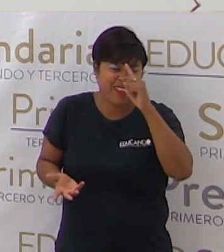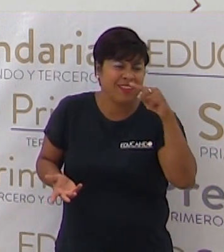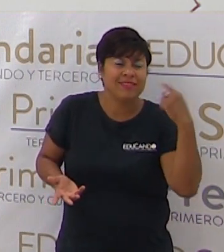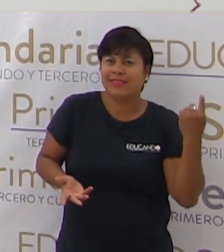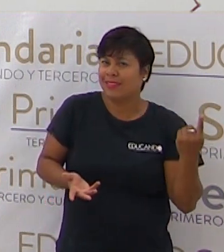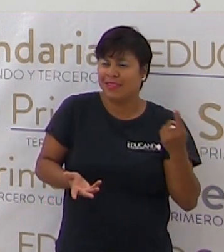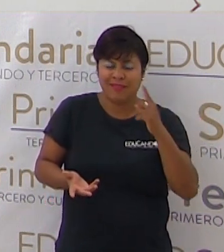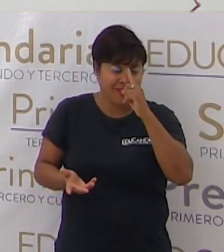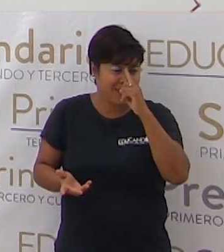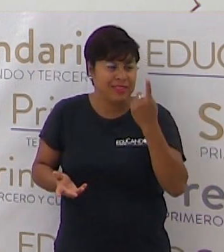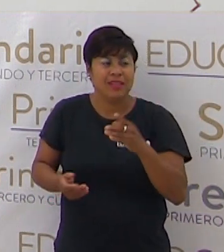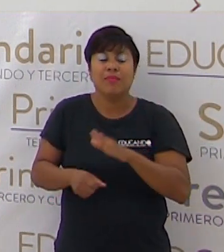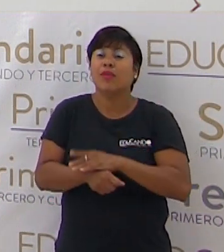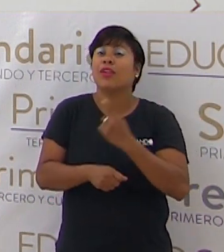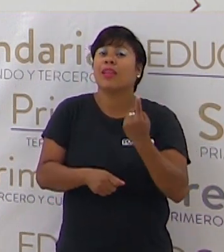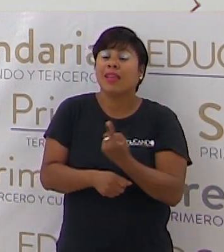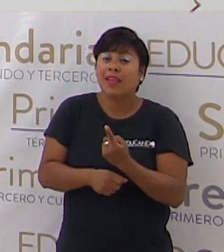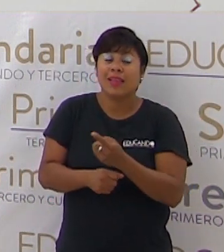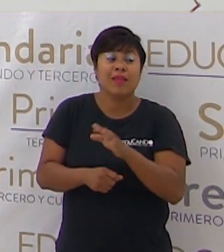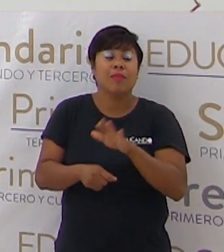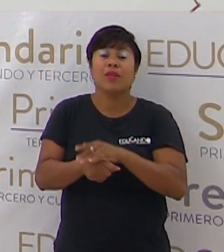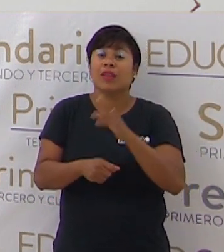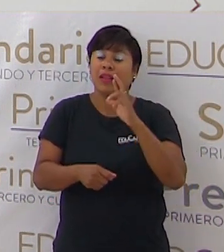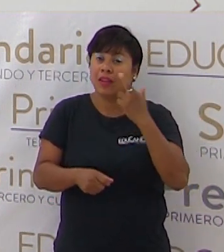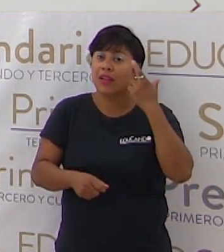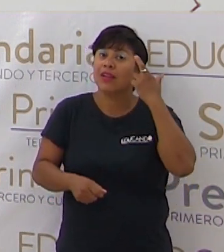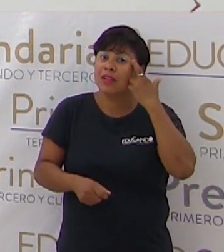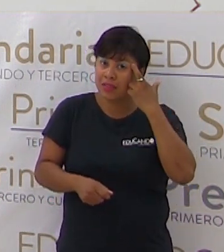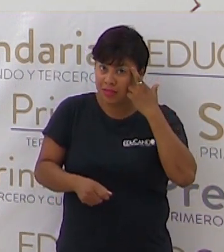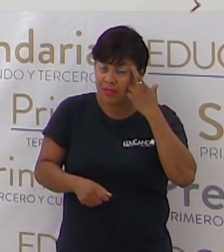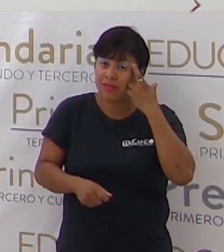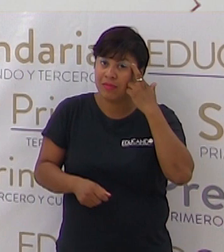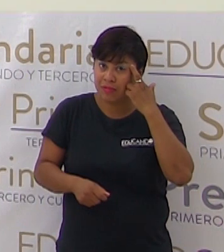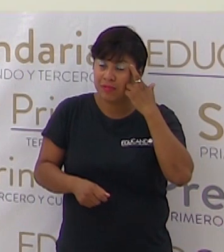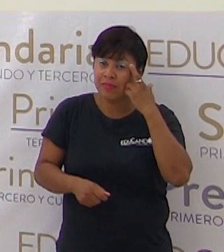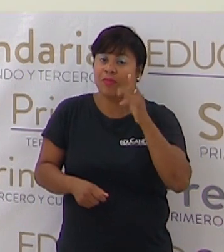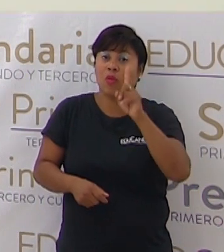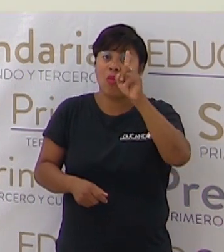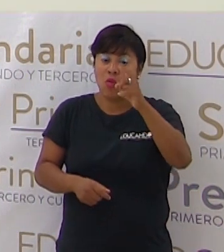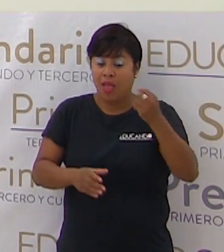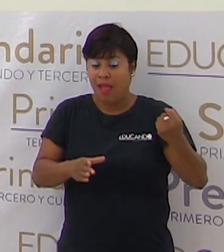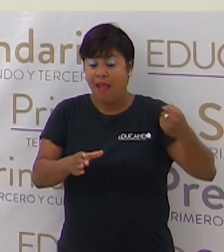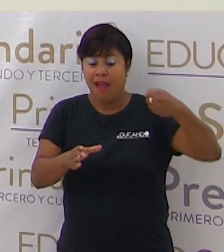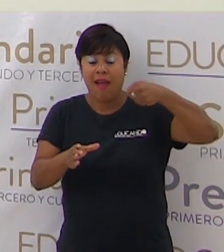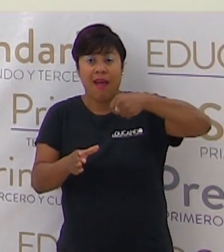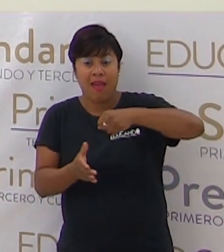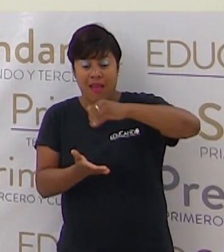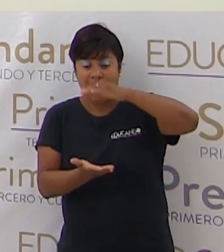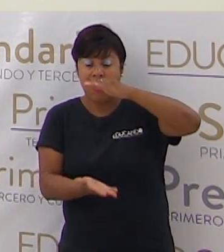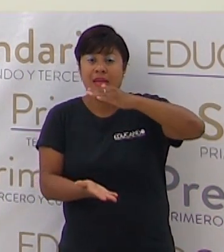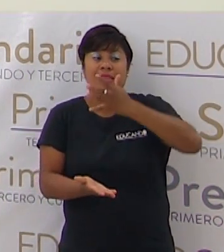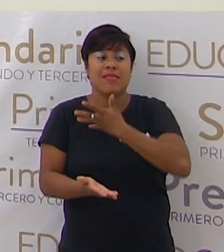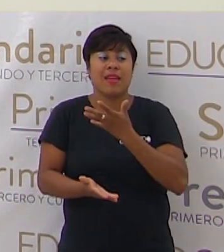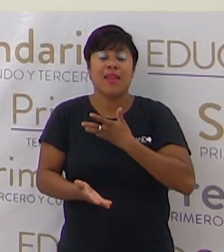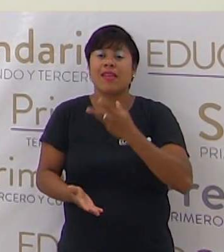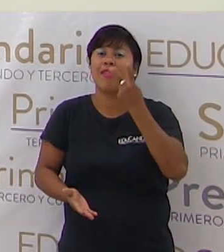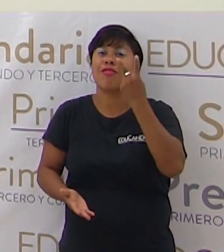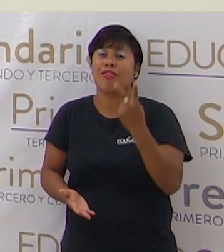Facilísimo, sí, ya lo sé. ¿Por qué? Porque recordamos que una jarra grande tiene